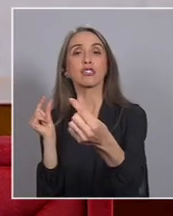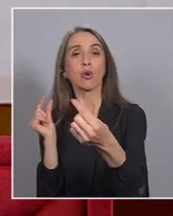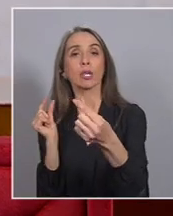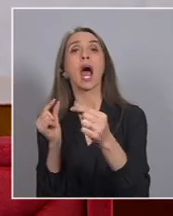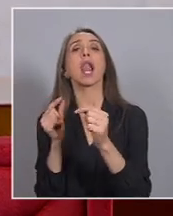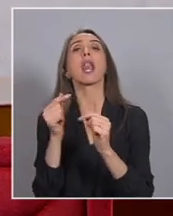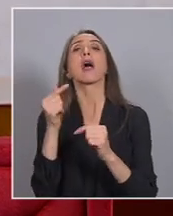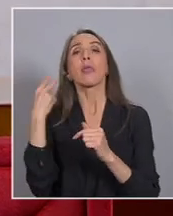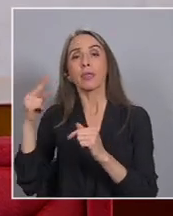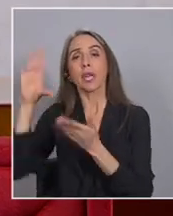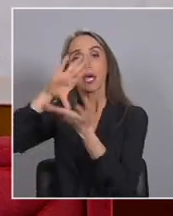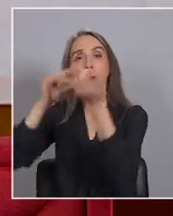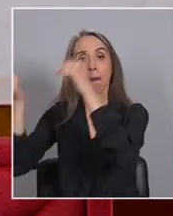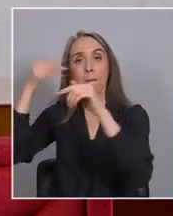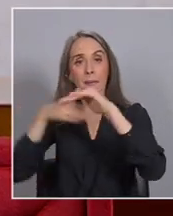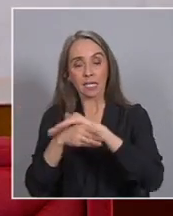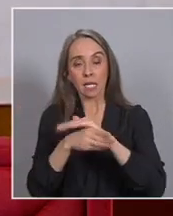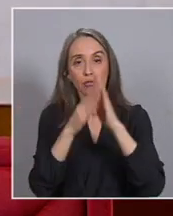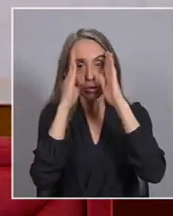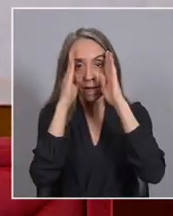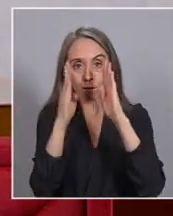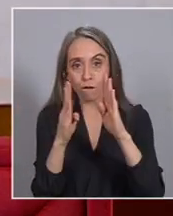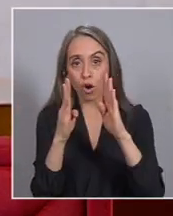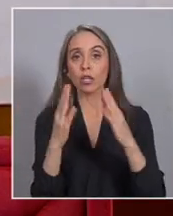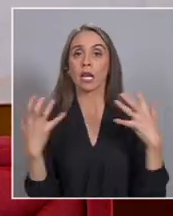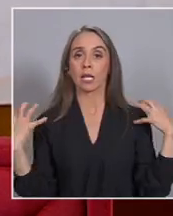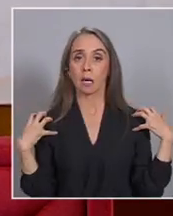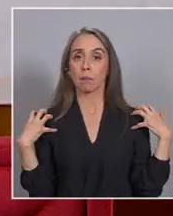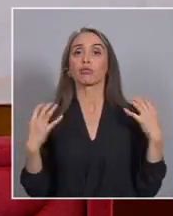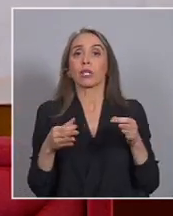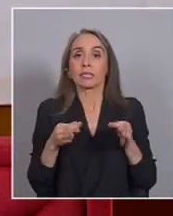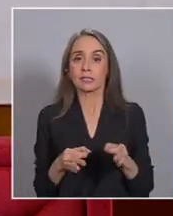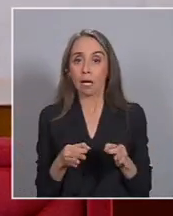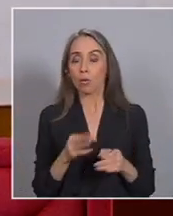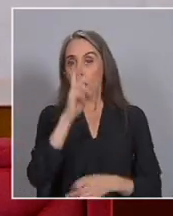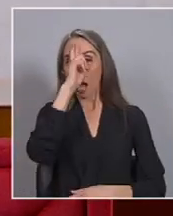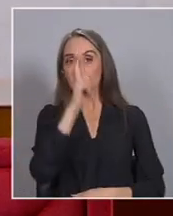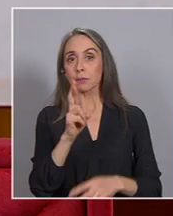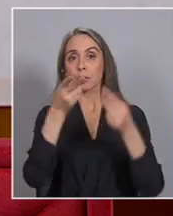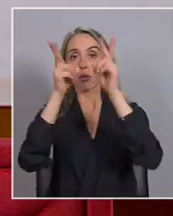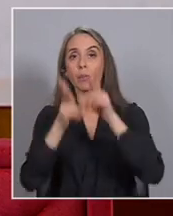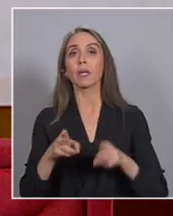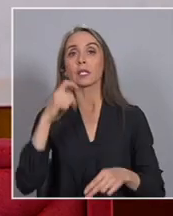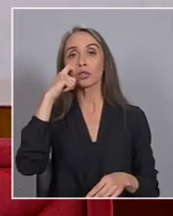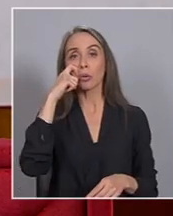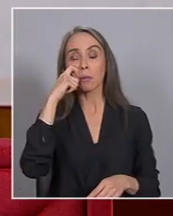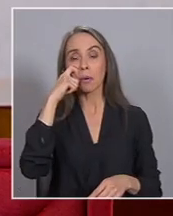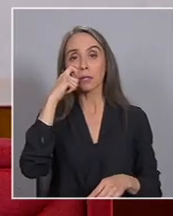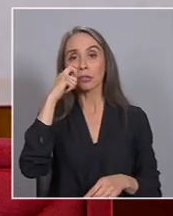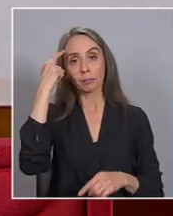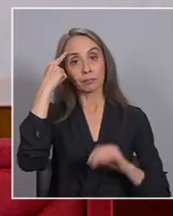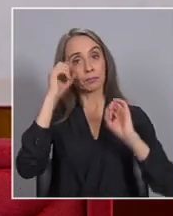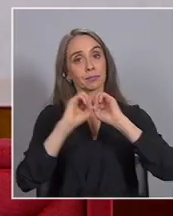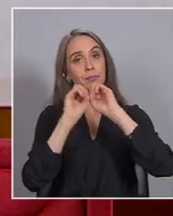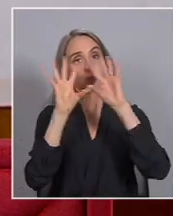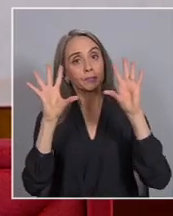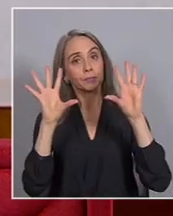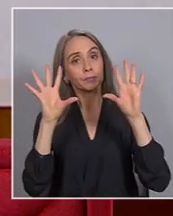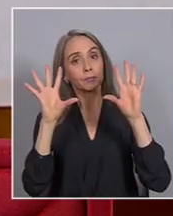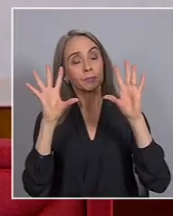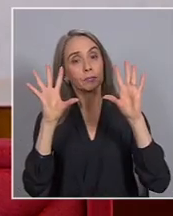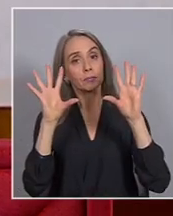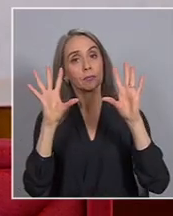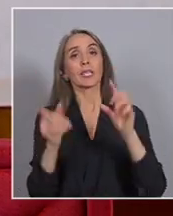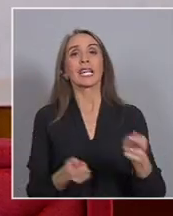estará basada en un enfoque responsable de seguridad, respeto a los derechos humanos y teniendo claro el aspecto